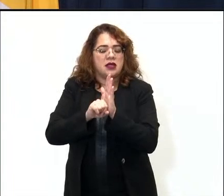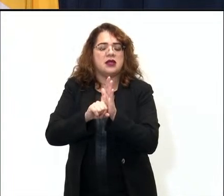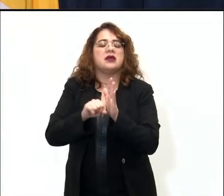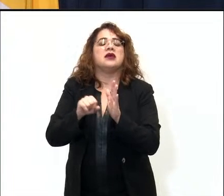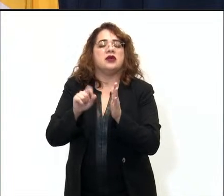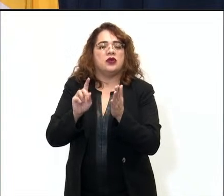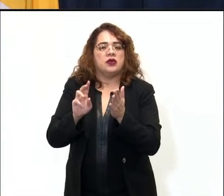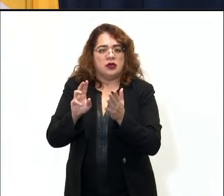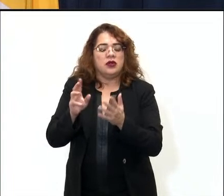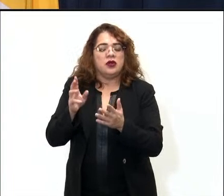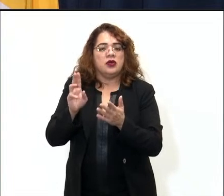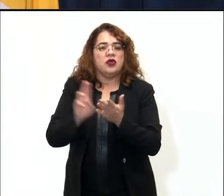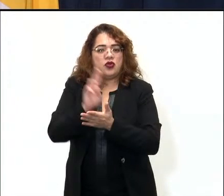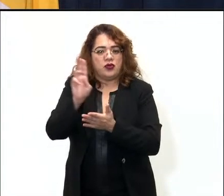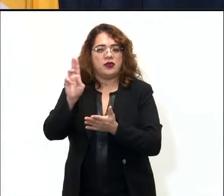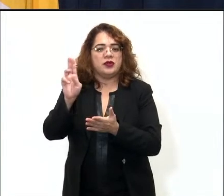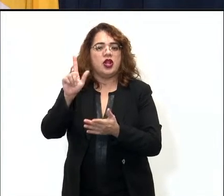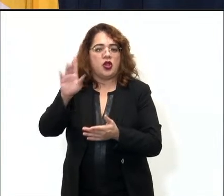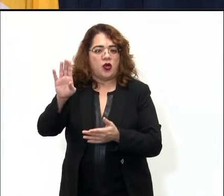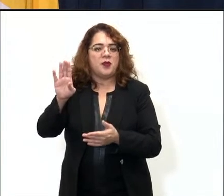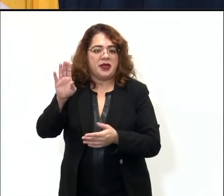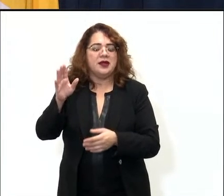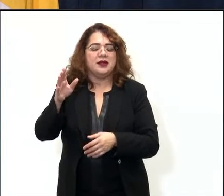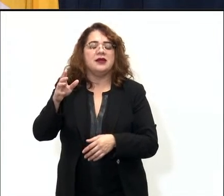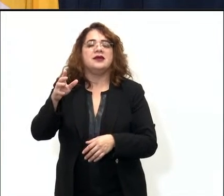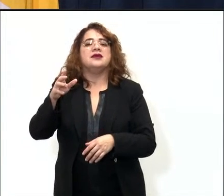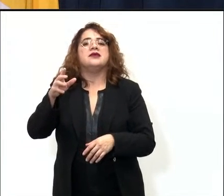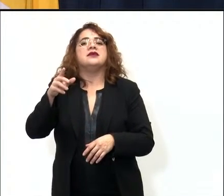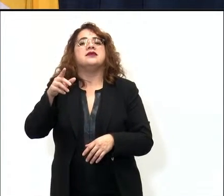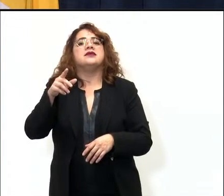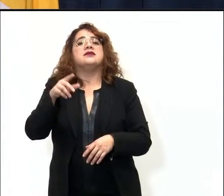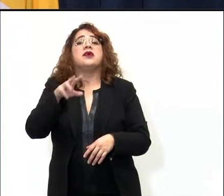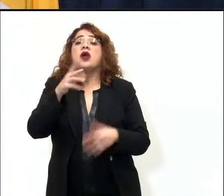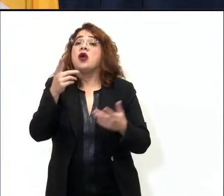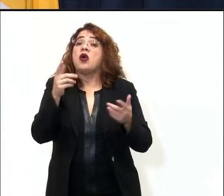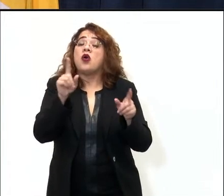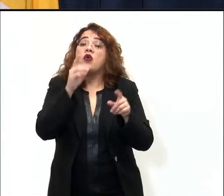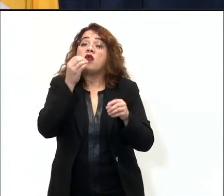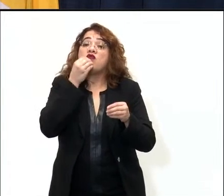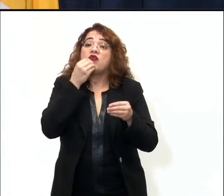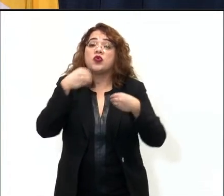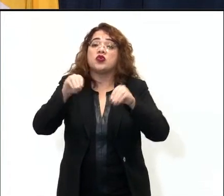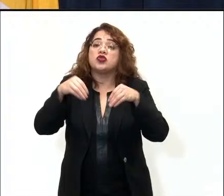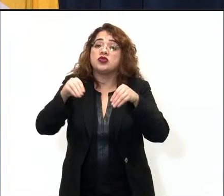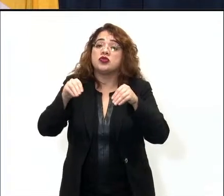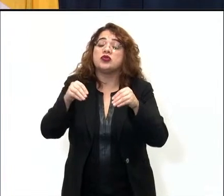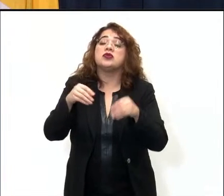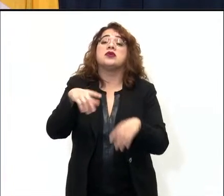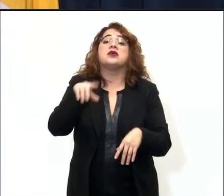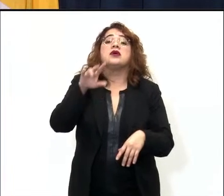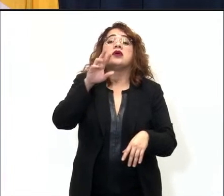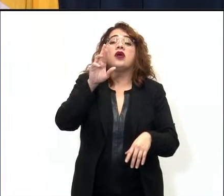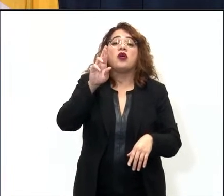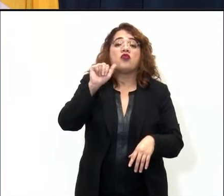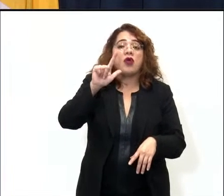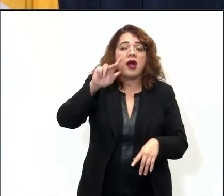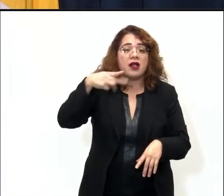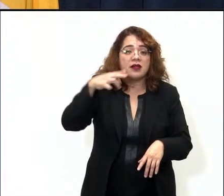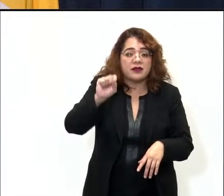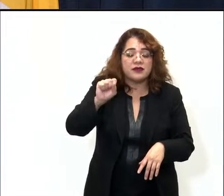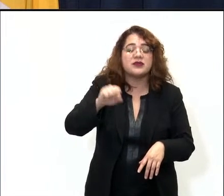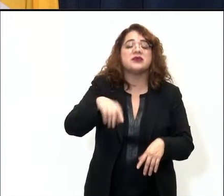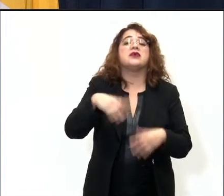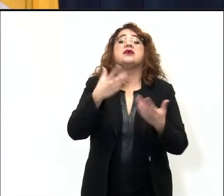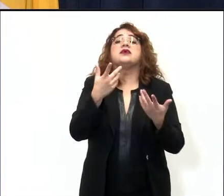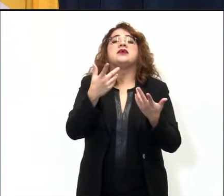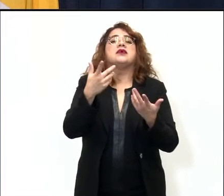trabajan en Northgate o Albertsons, Ralph's, Villa Market, así como personas de 75 años